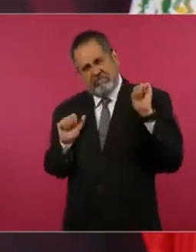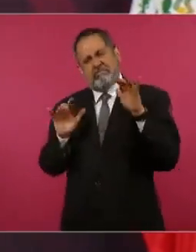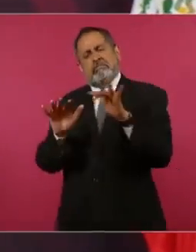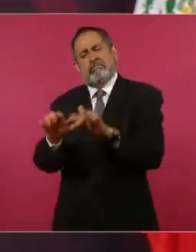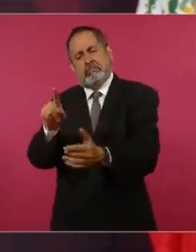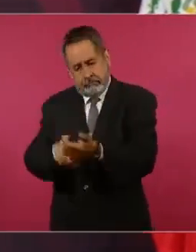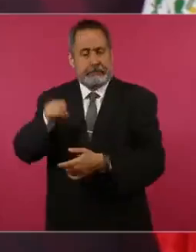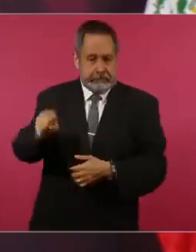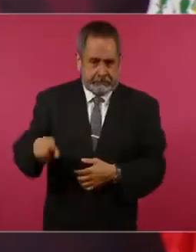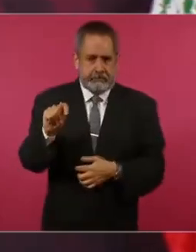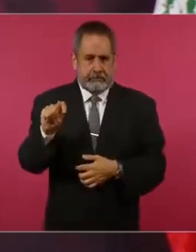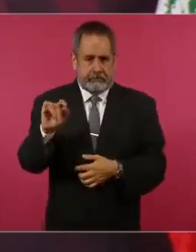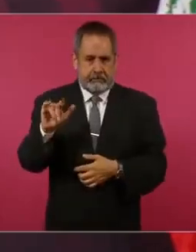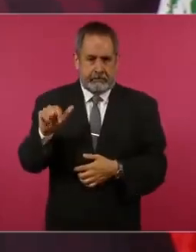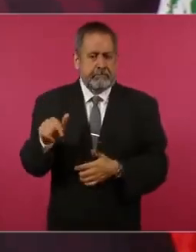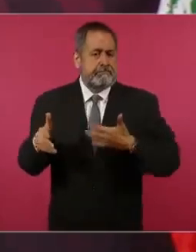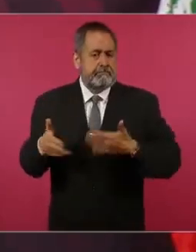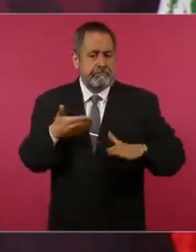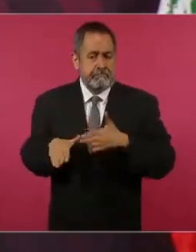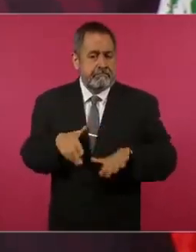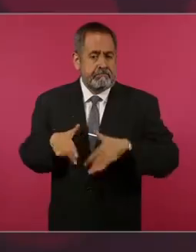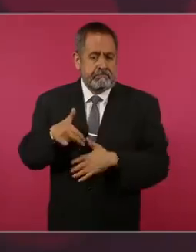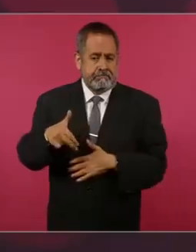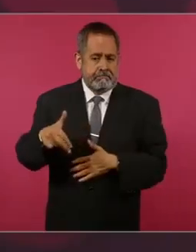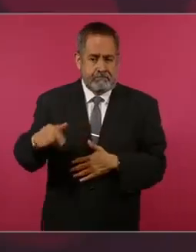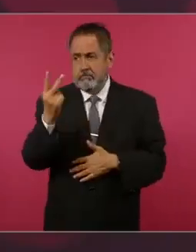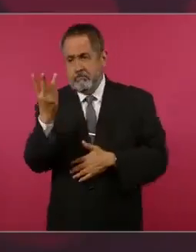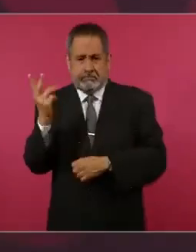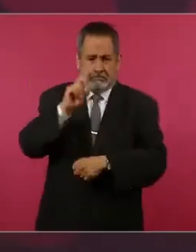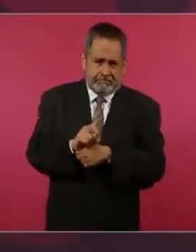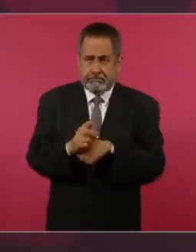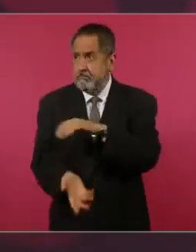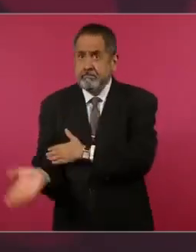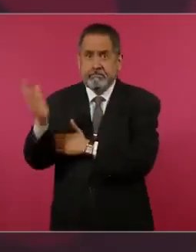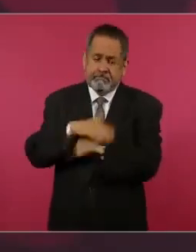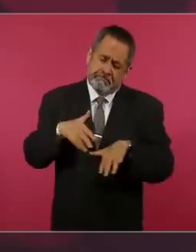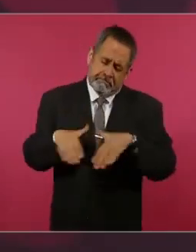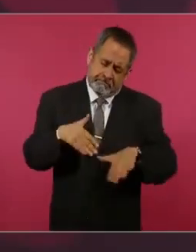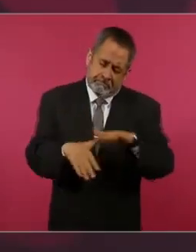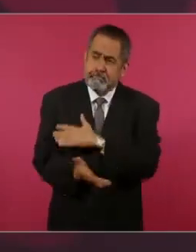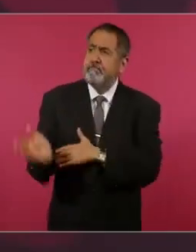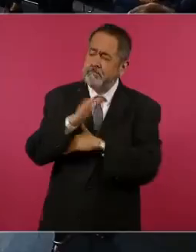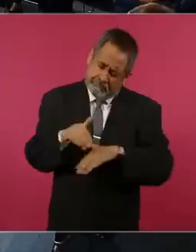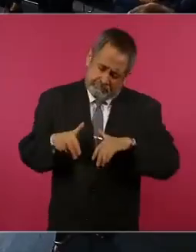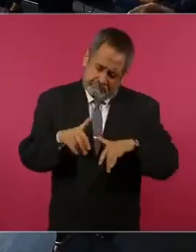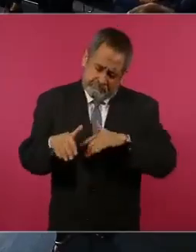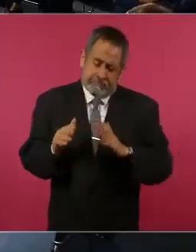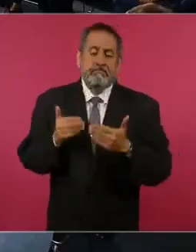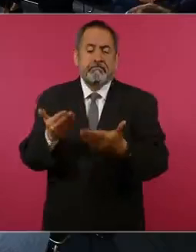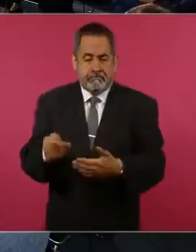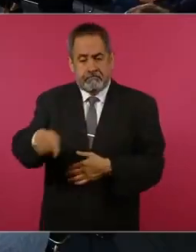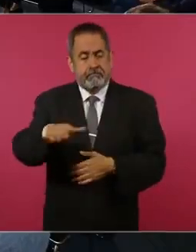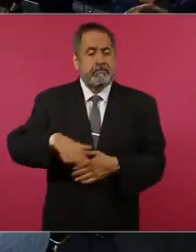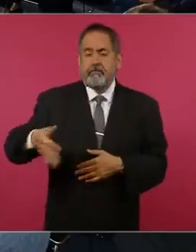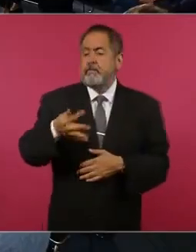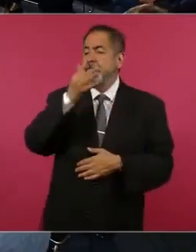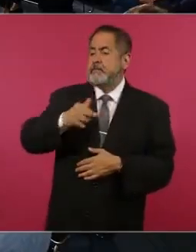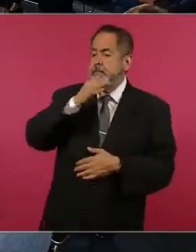Tila y se iba caminando. Eran 2, 3 días para llegar a Tila, a la fiesta del Señor de